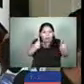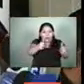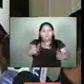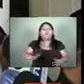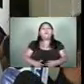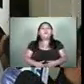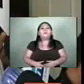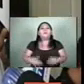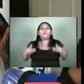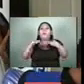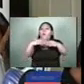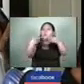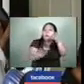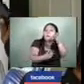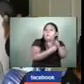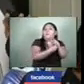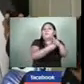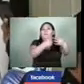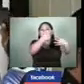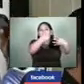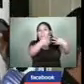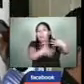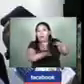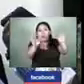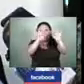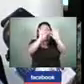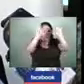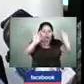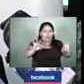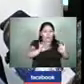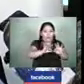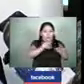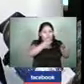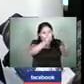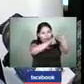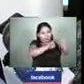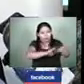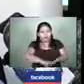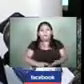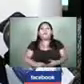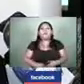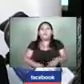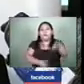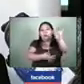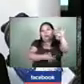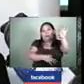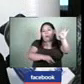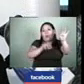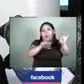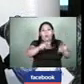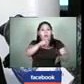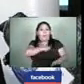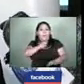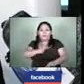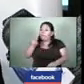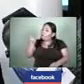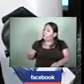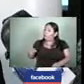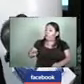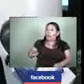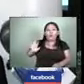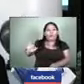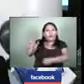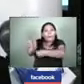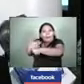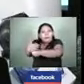agrega un formato de registro. Es un documento más que todo para los encargados de finanzas de los partidos políticos para que